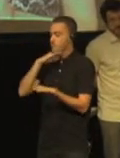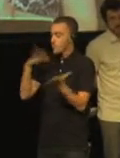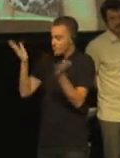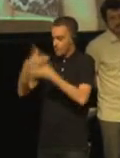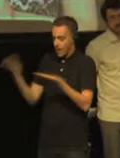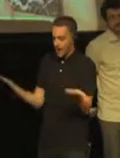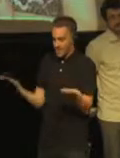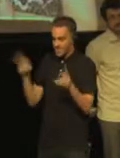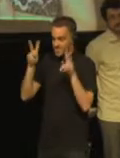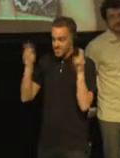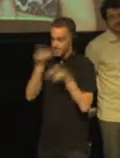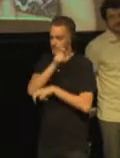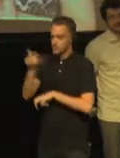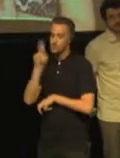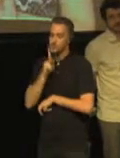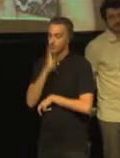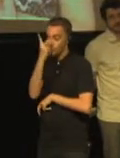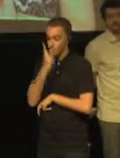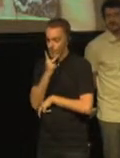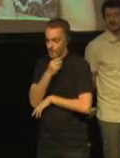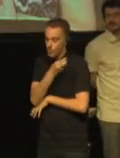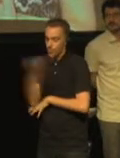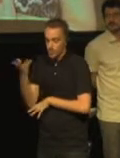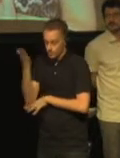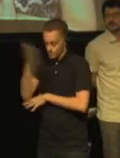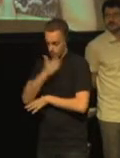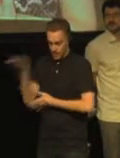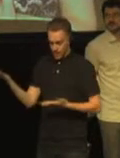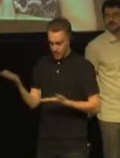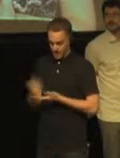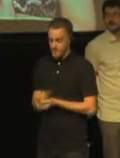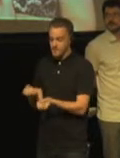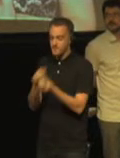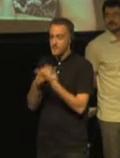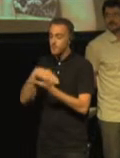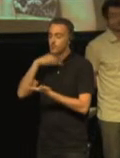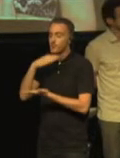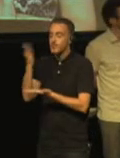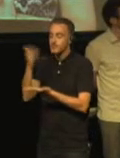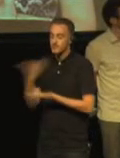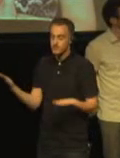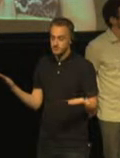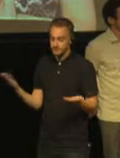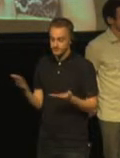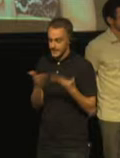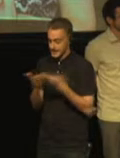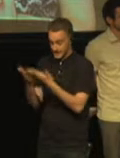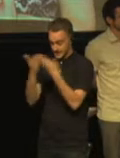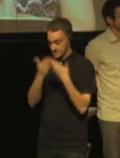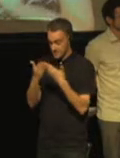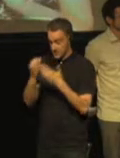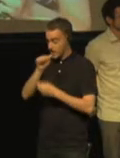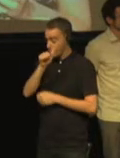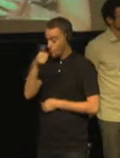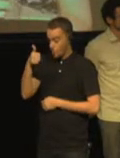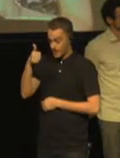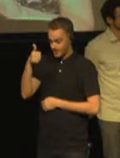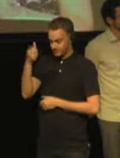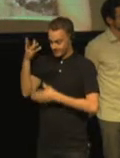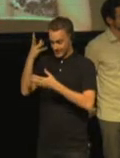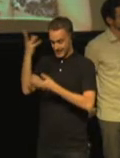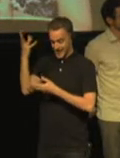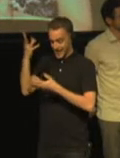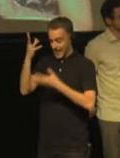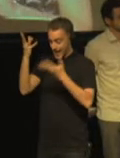de sordoceguera. Los datos no estaban disponibles en el informe, solamente habríamos podido utilizar una cifra. No teníamos manera de saber si